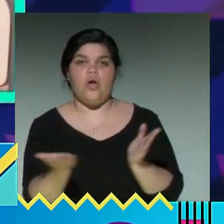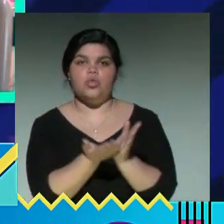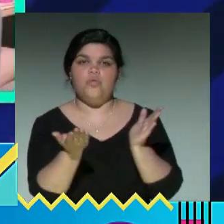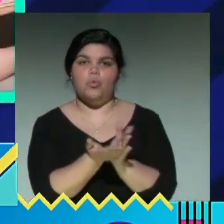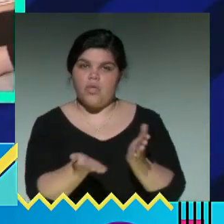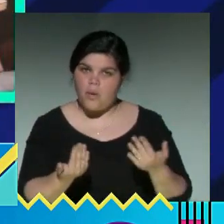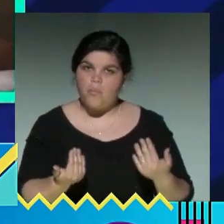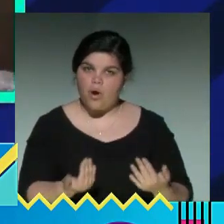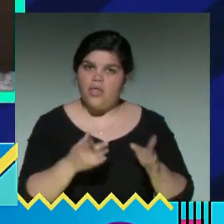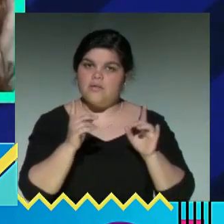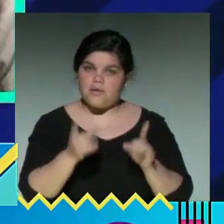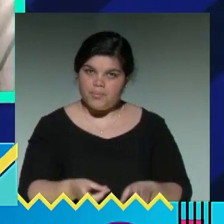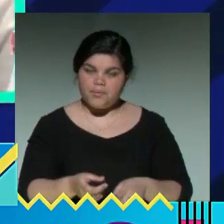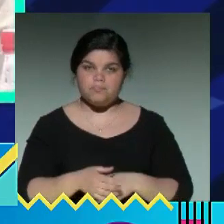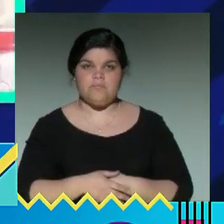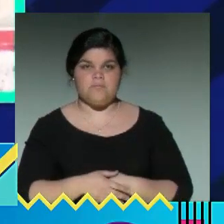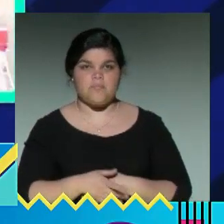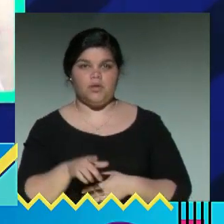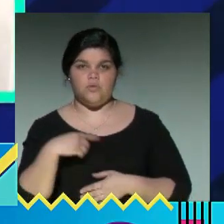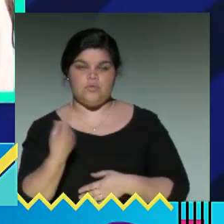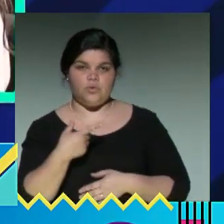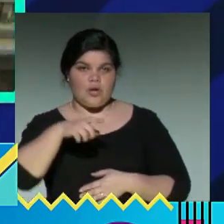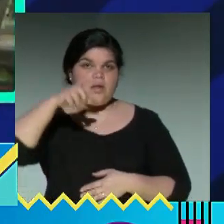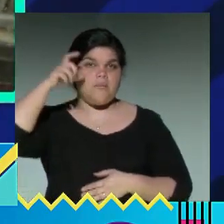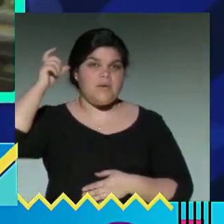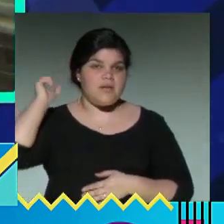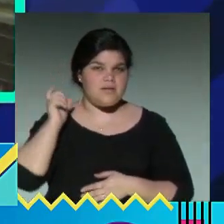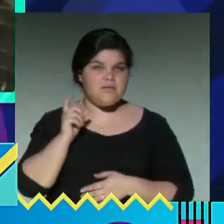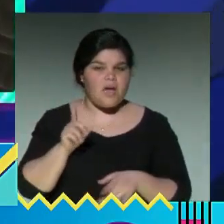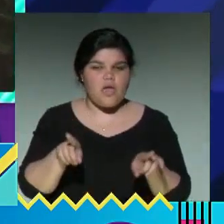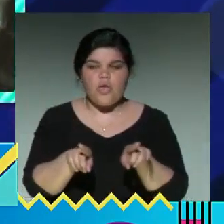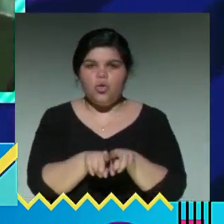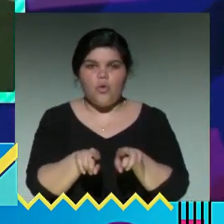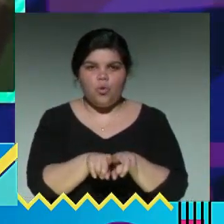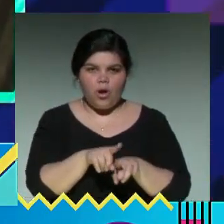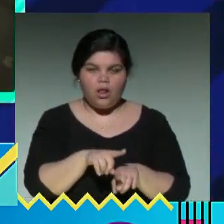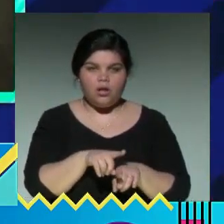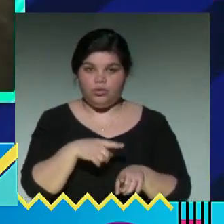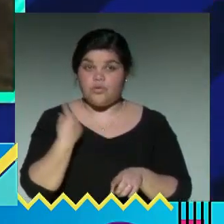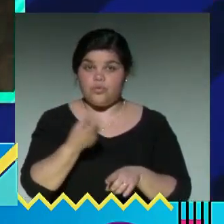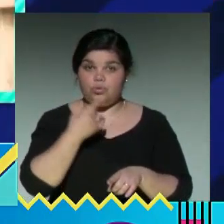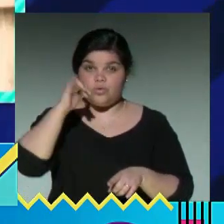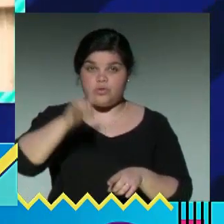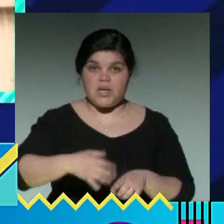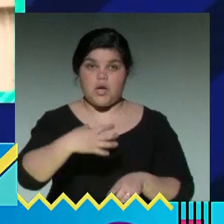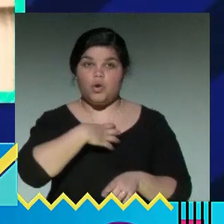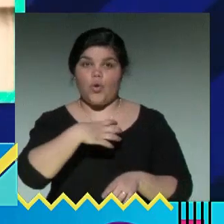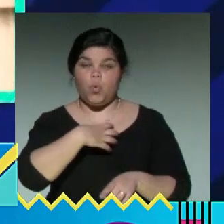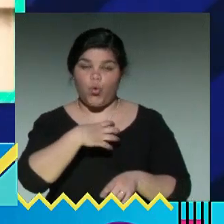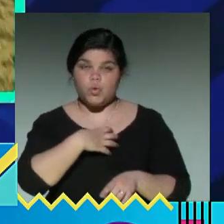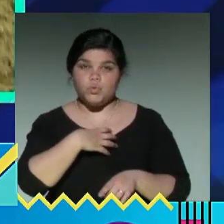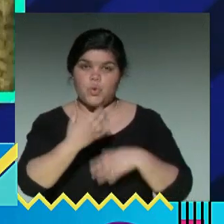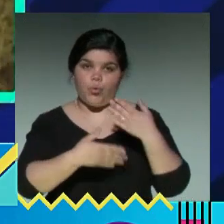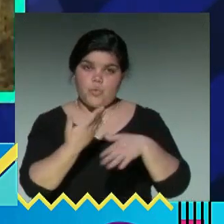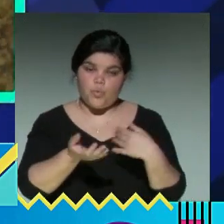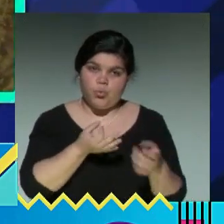experiencia de algo más pequeño, pero que tenía ese mismo espíritu. De hecho, usamos los primeros cursos de la maestría, que es